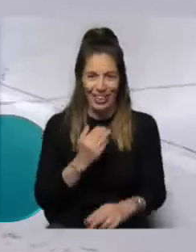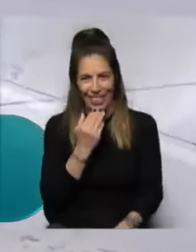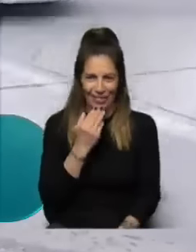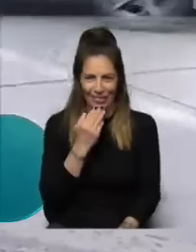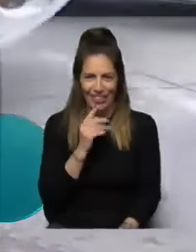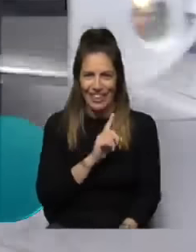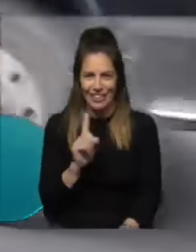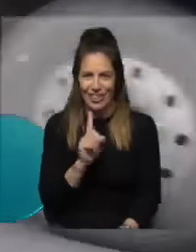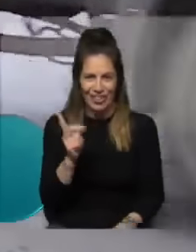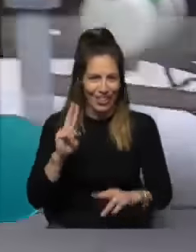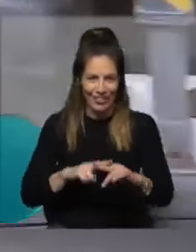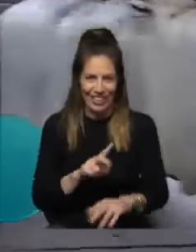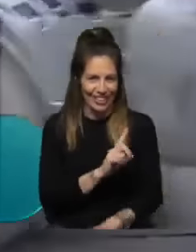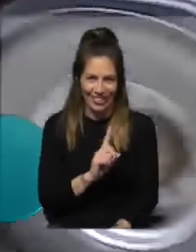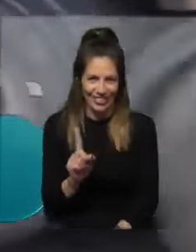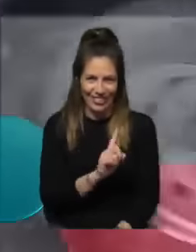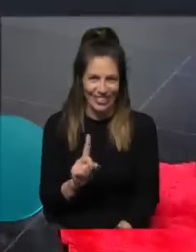por suerte.